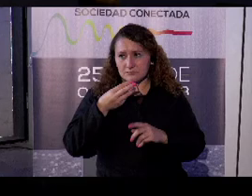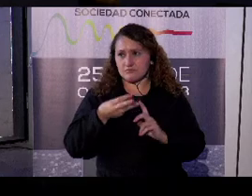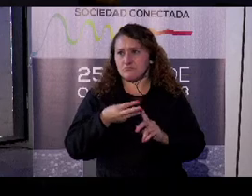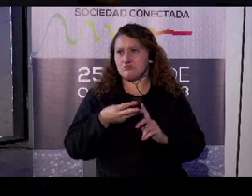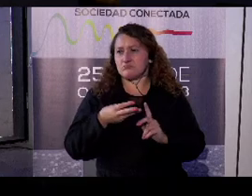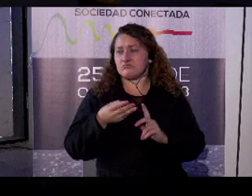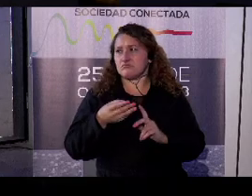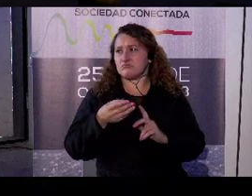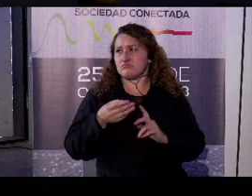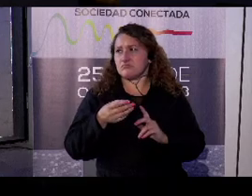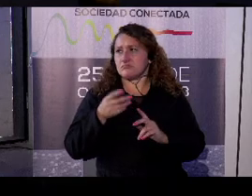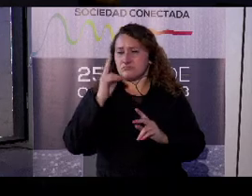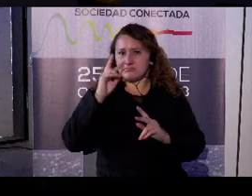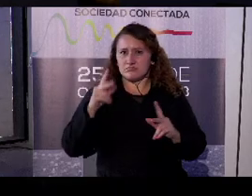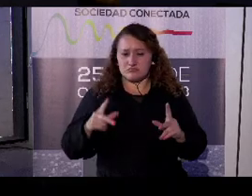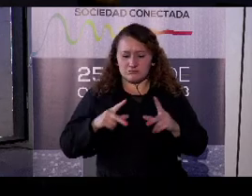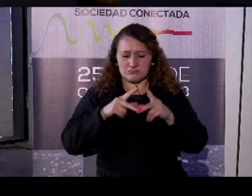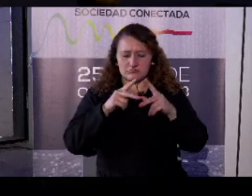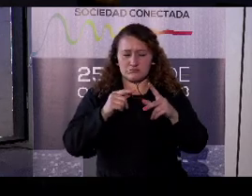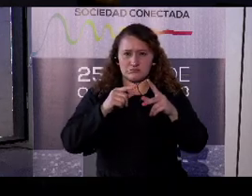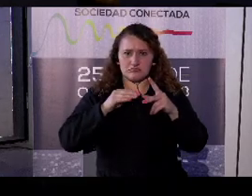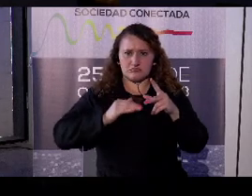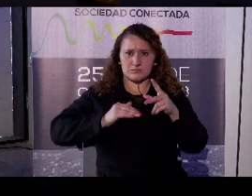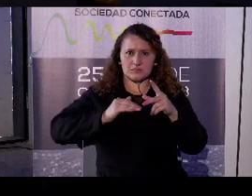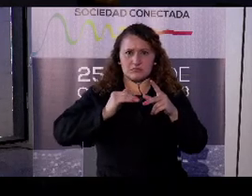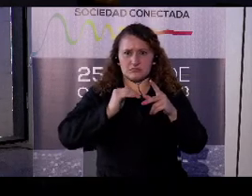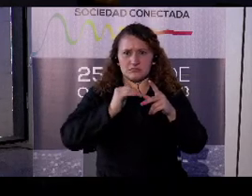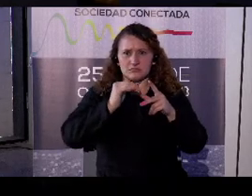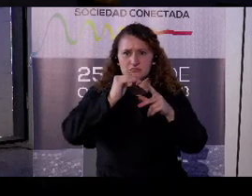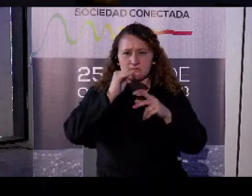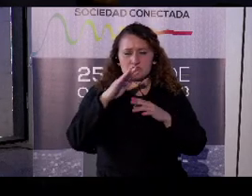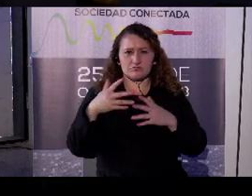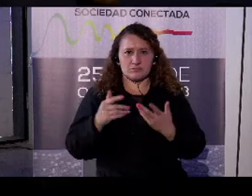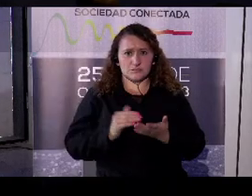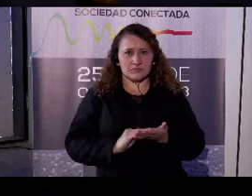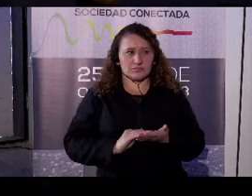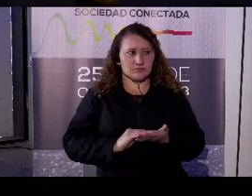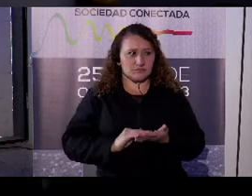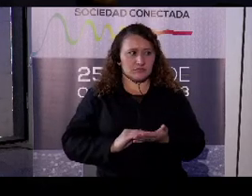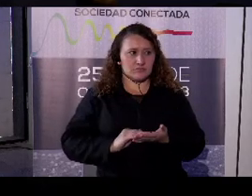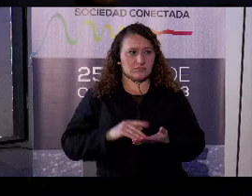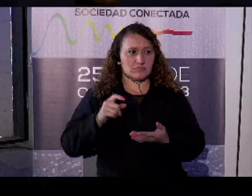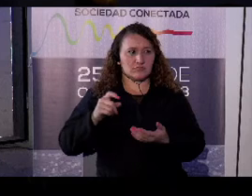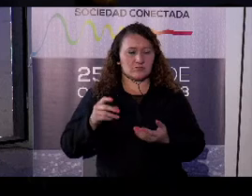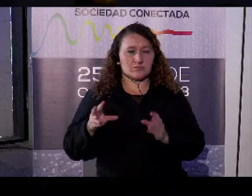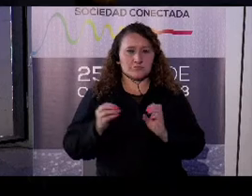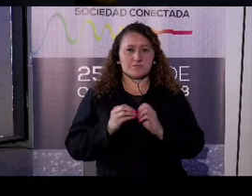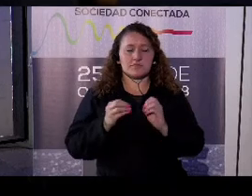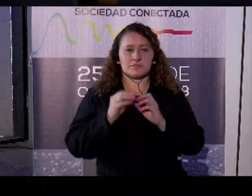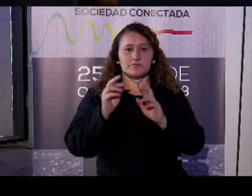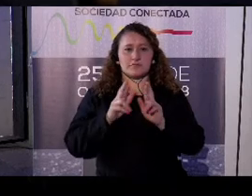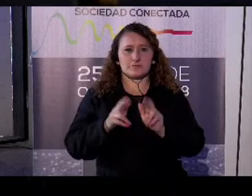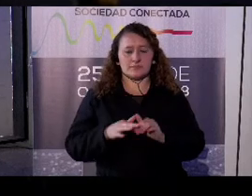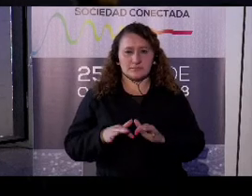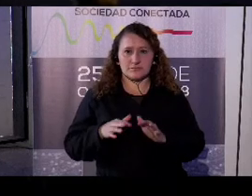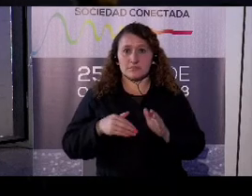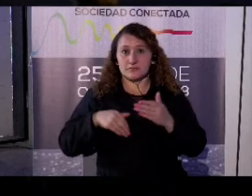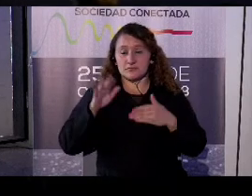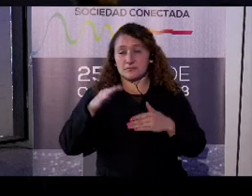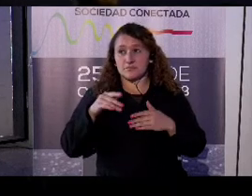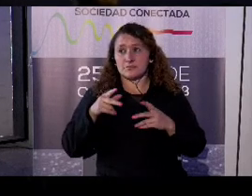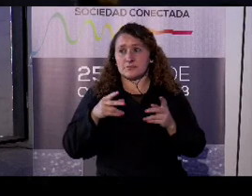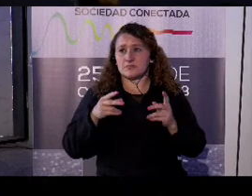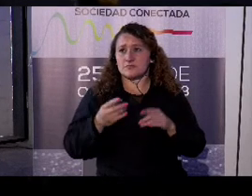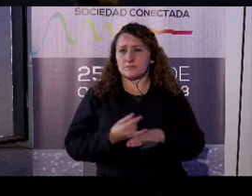medida que vamos subiendo en la pirámide vamos a ver soluciones que van a necesitar más datos Y más velocidad en los datos que van a